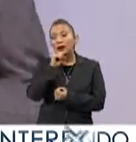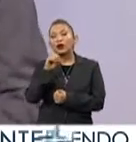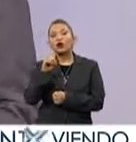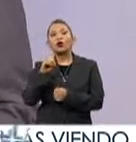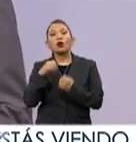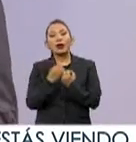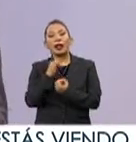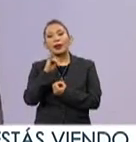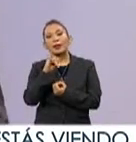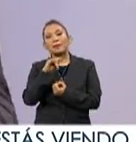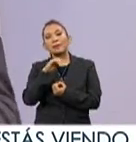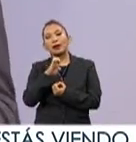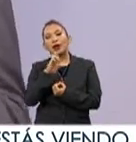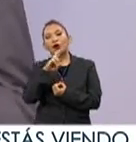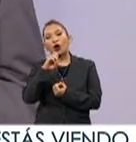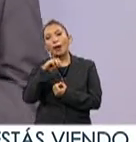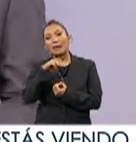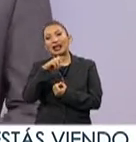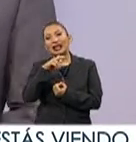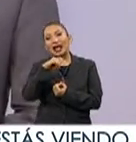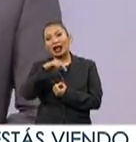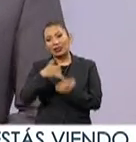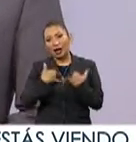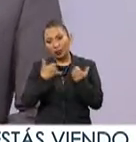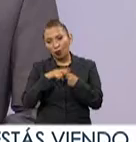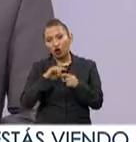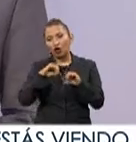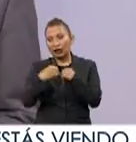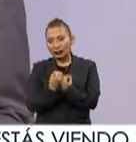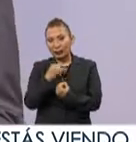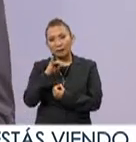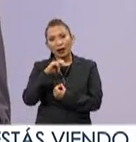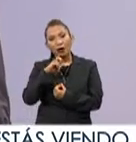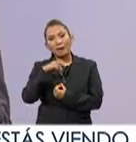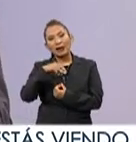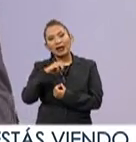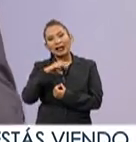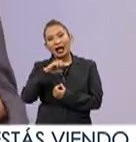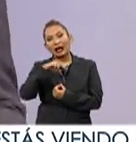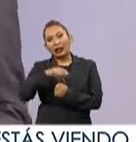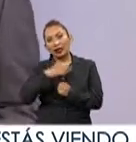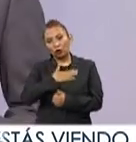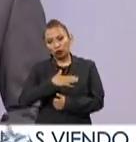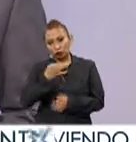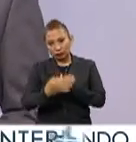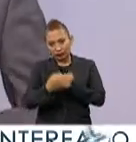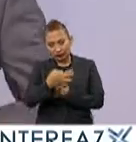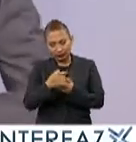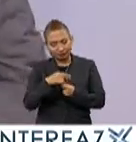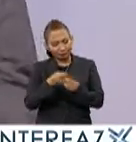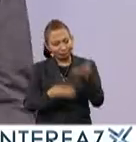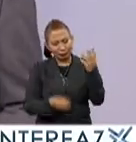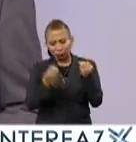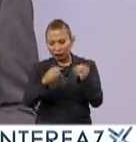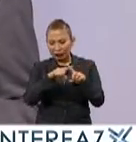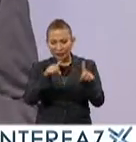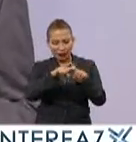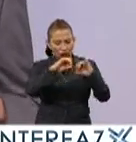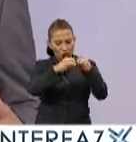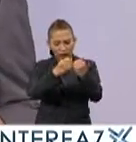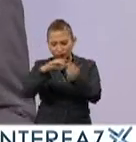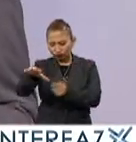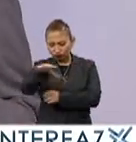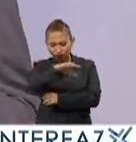Organización Iberoamericana de la Juventud, la Organización Iberoamericana de Justicia, en fin, todo un mecanismo